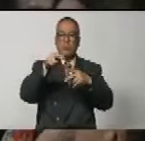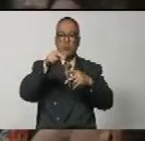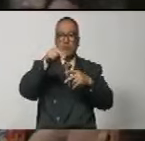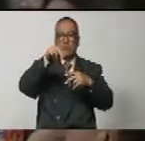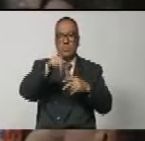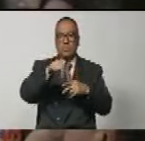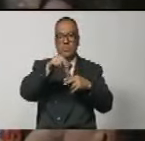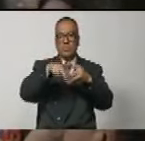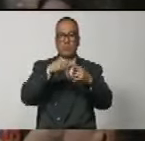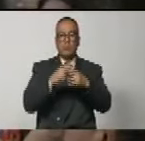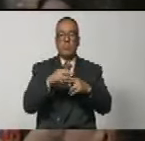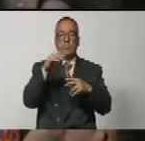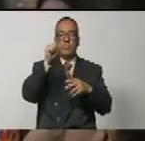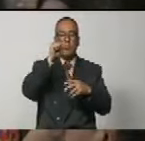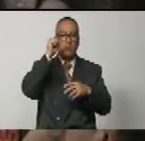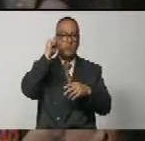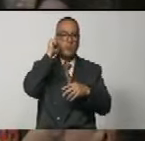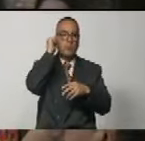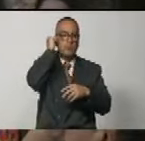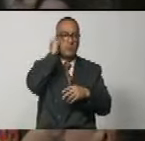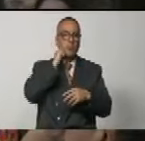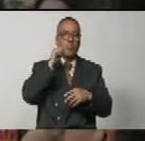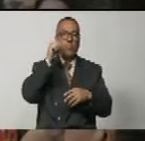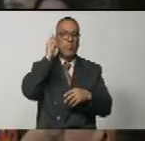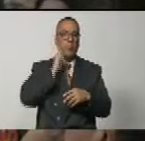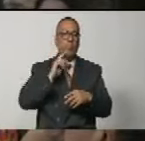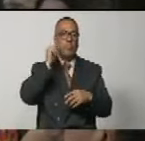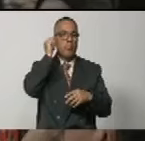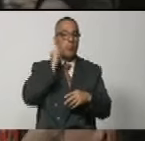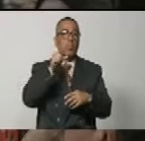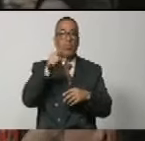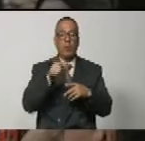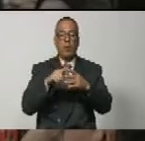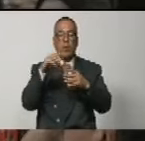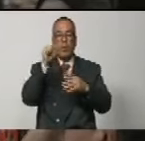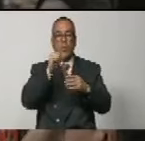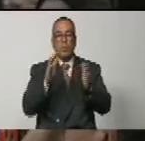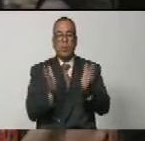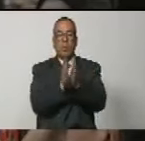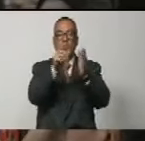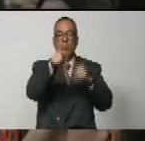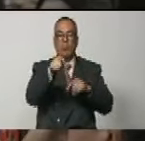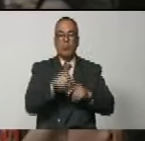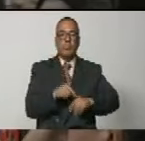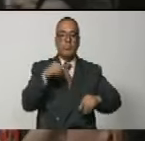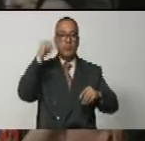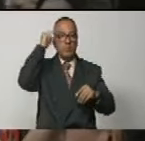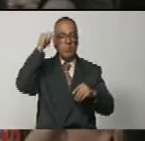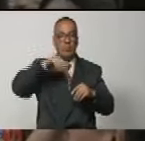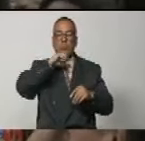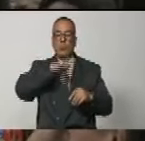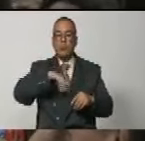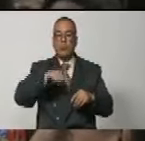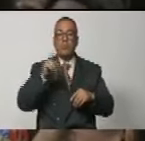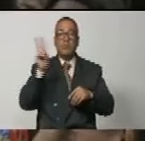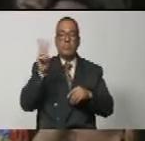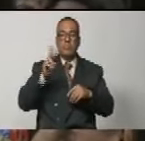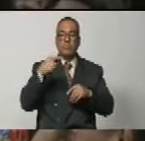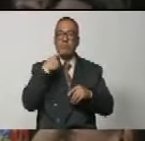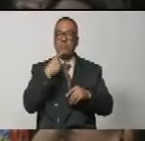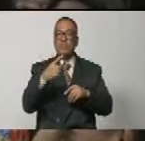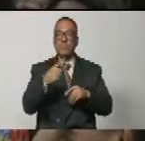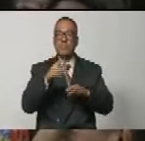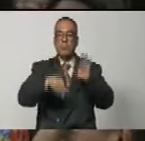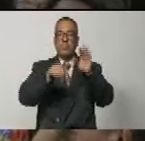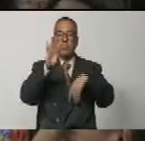en el muelle de Puertos de Sucre, en la ciudad de Cumaná, y decía: hoy es un día histórico en Venezuela. Estamos declarando